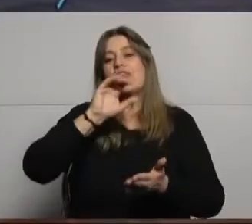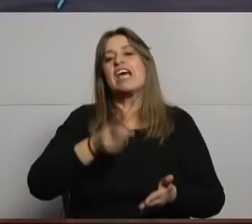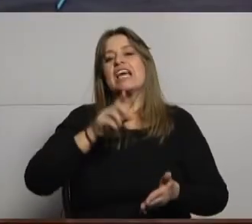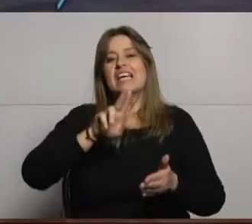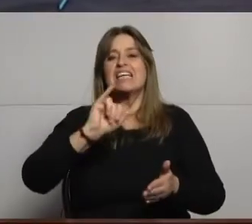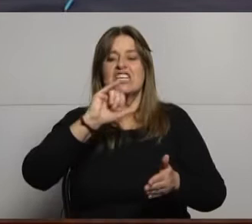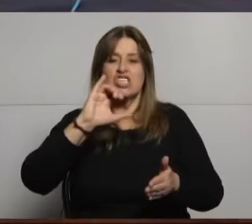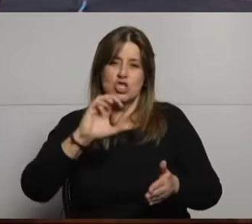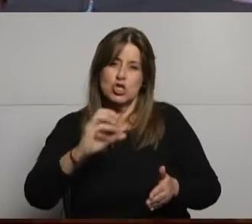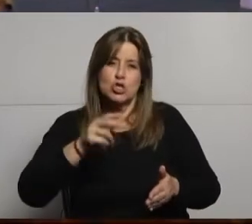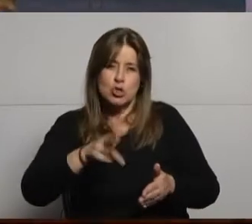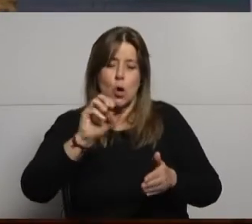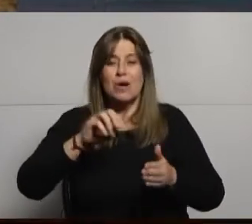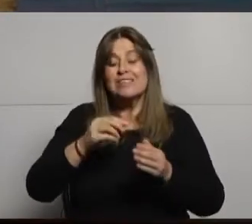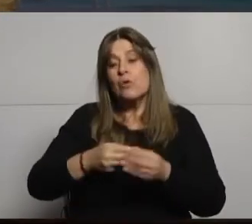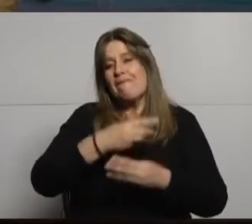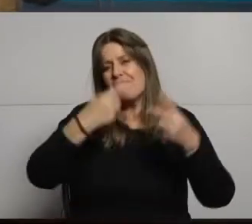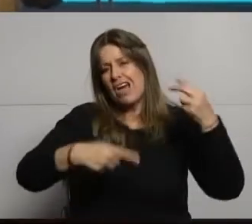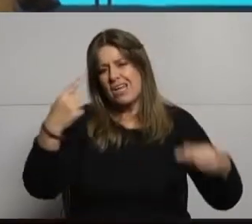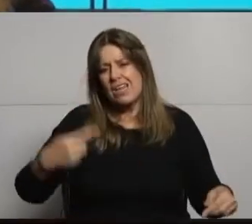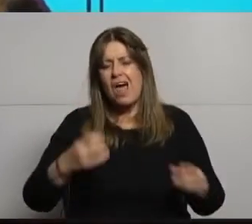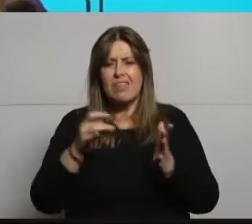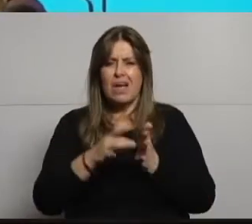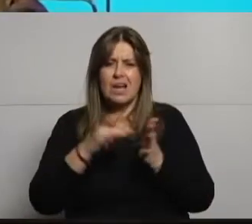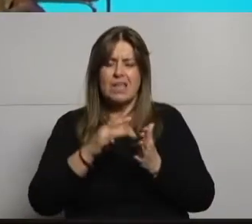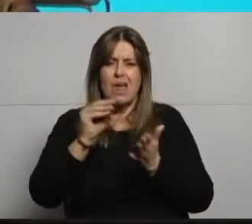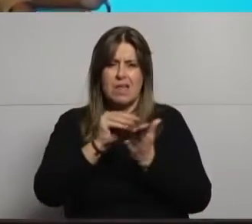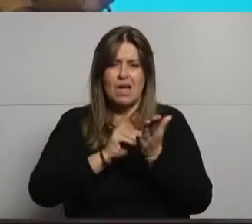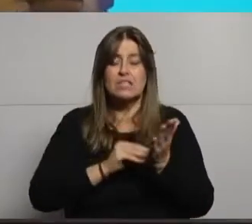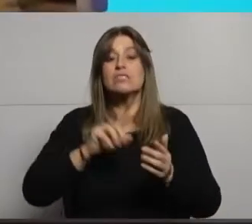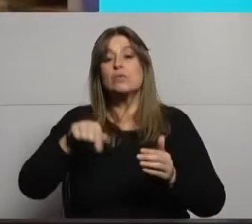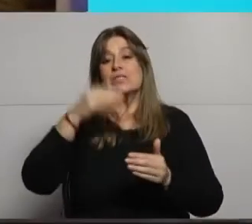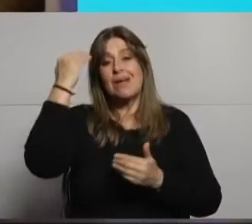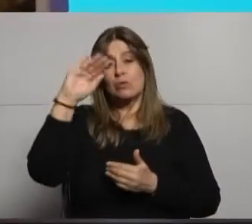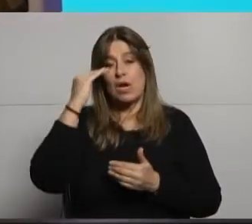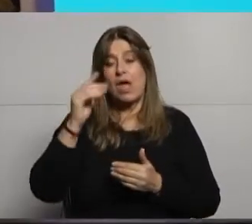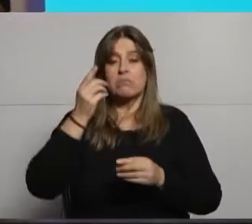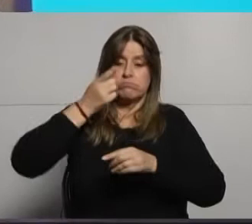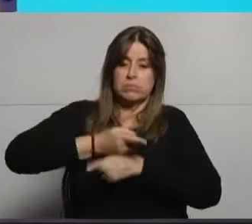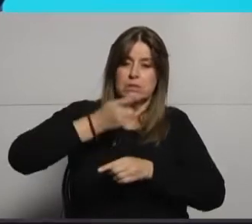gran variedad de calidad en esos datos sobre los cuales después nuestras autoridades toman decisiones.